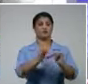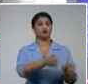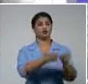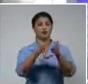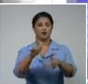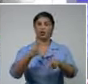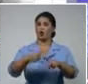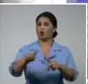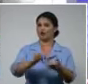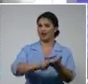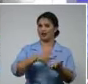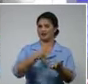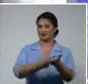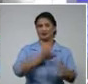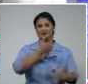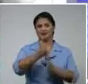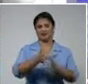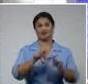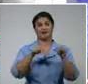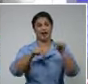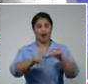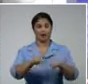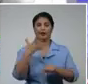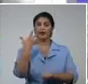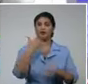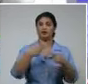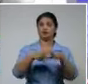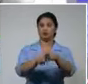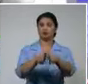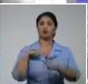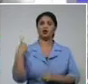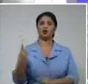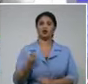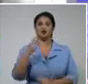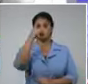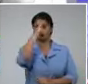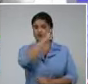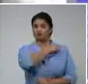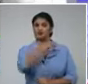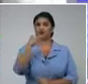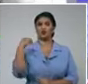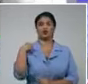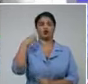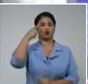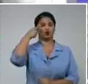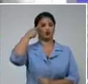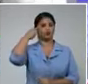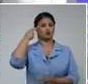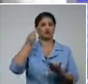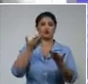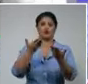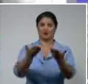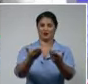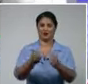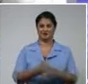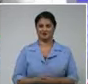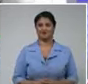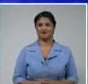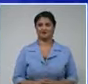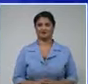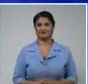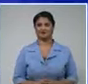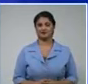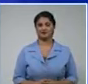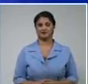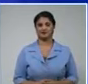tengo la buena compañía del doctor Francisco Durán García, director nacional de epidemiología del Ministerio de Salud Pública. Doctor,